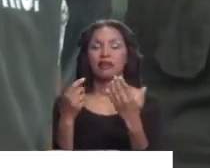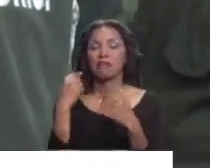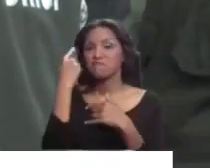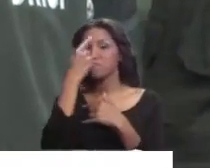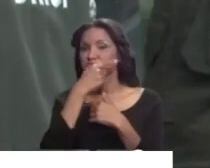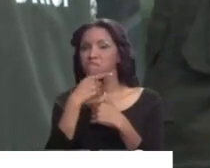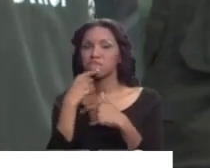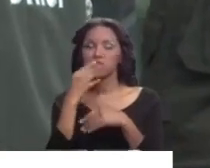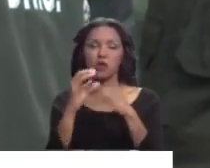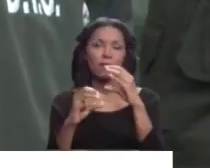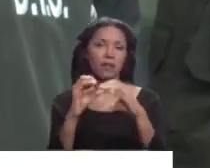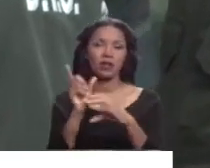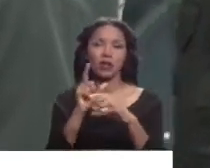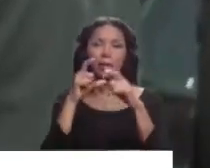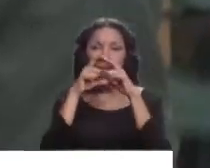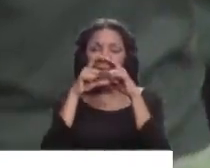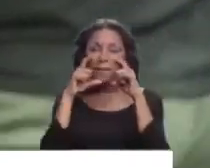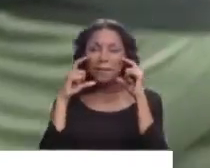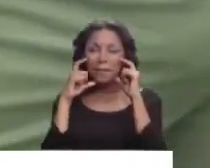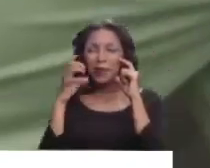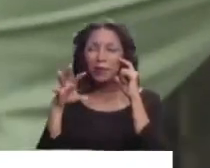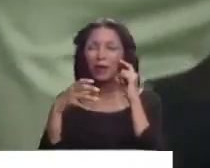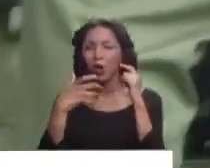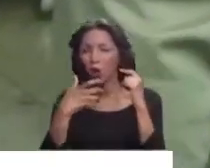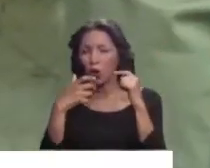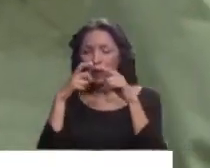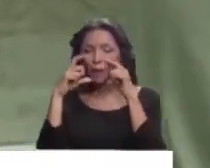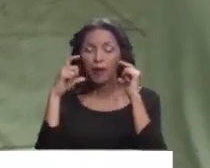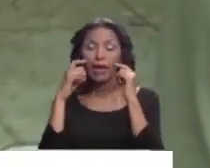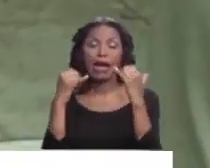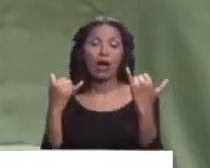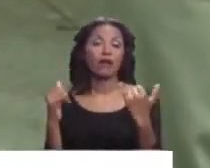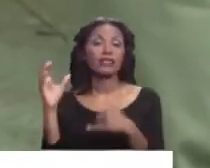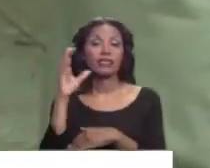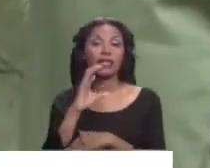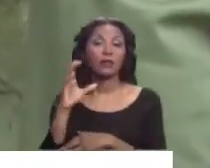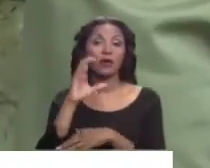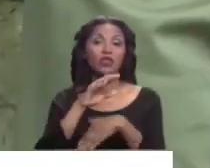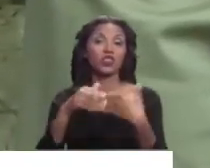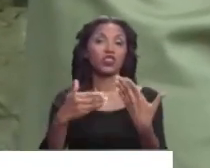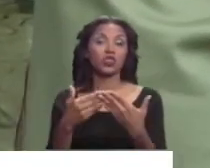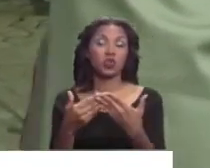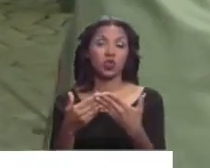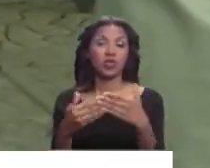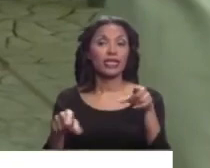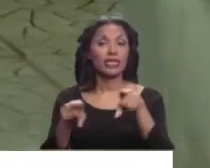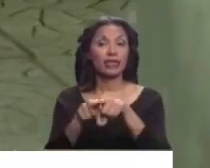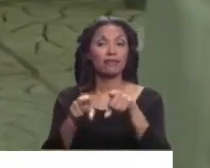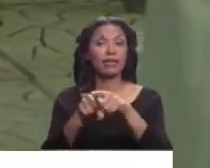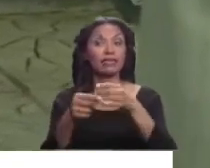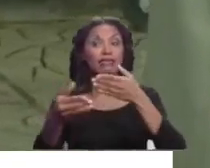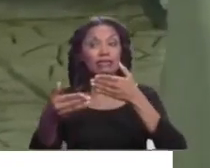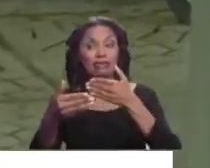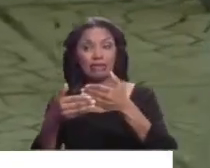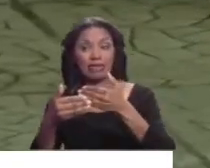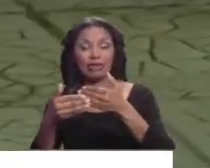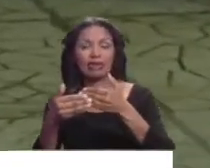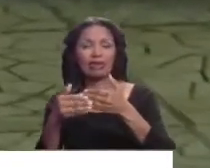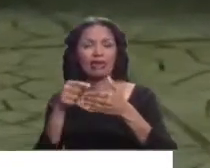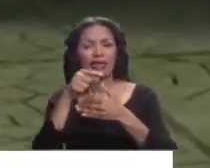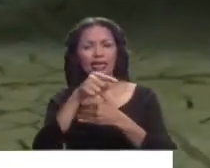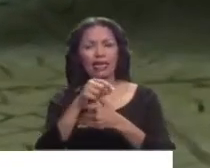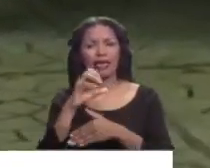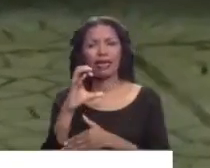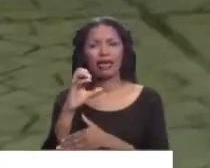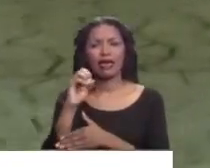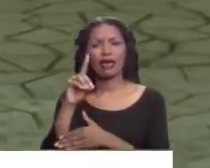encuentran algunos férreos operativos a nivel de toda la ciudad, sobre todo en el área de Condado del Rey, donde tenemos conocimiento que hace escasos minutos